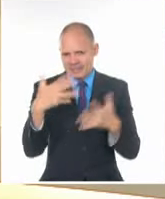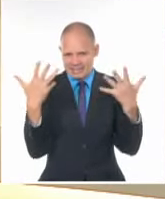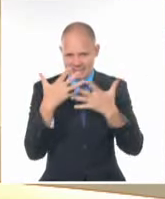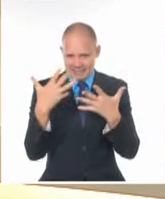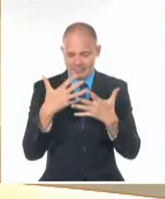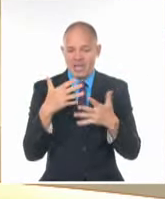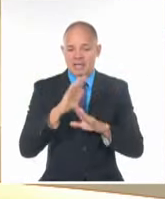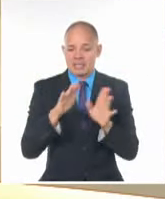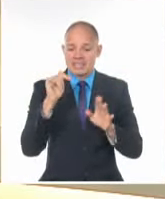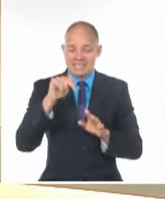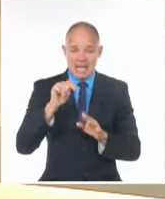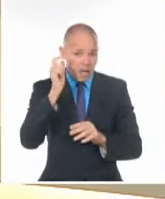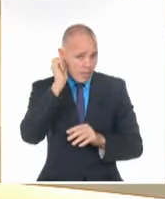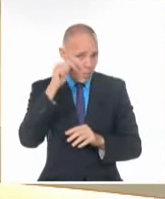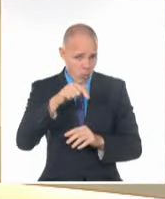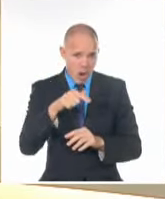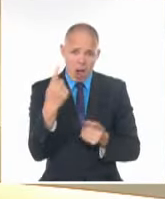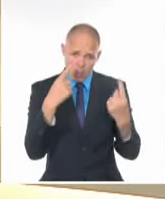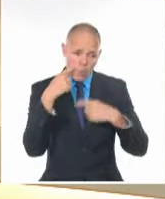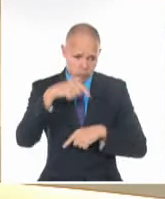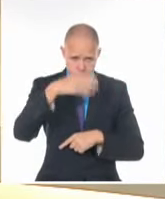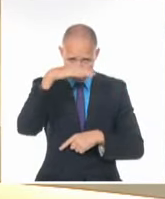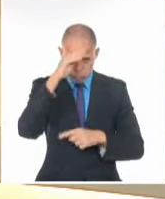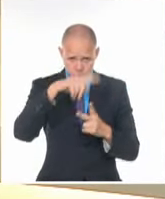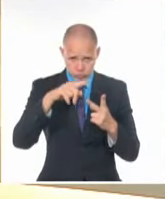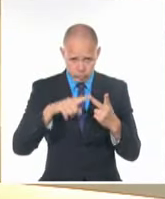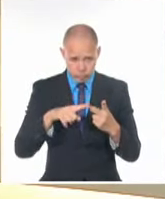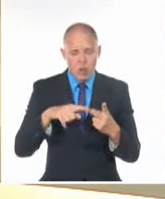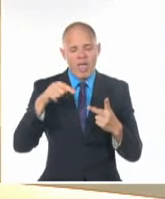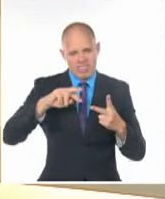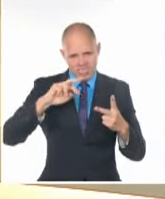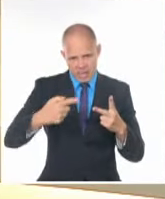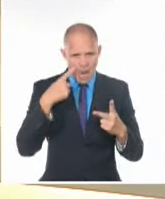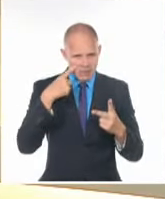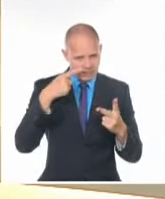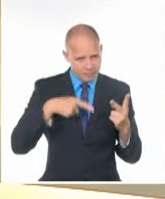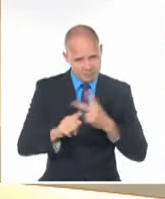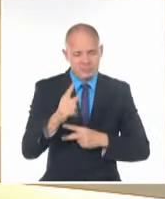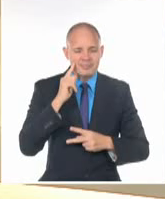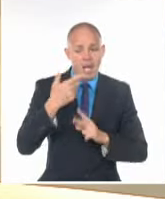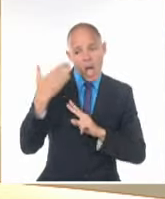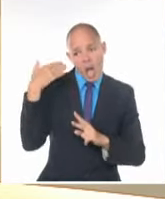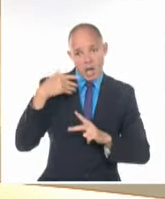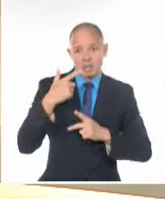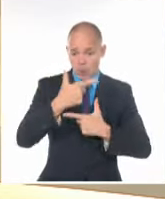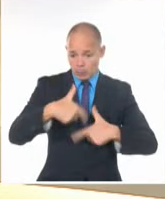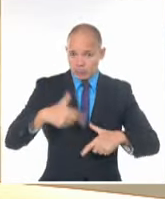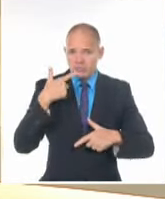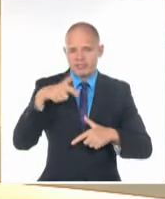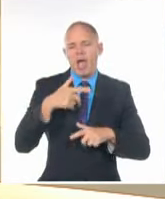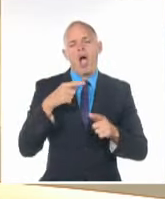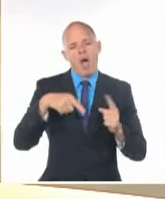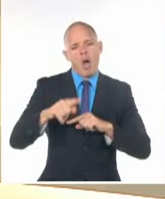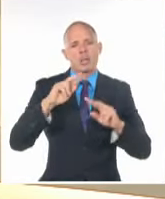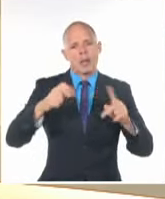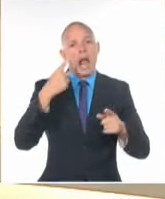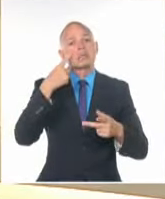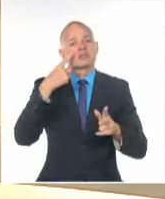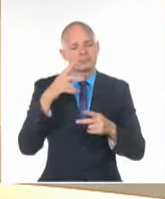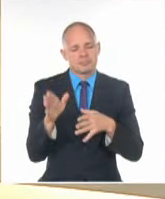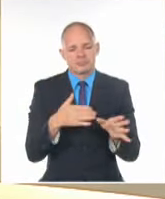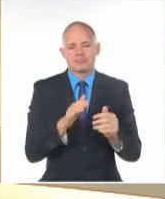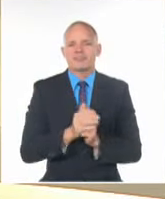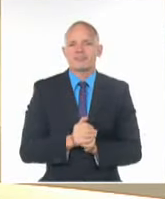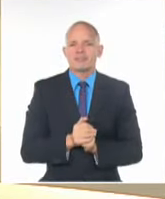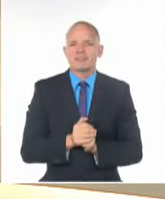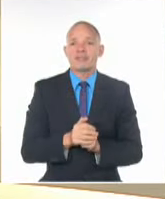el título de la media maratón alcanzado en la edición anterior. Este sábado se efectúan las competencias de la velocidad y el